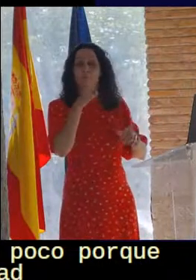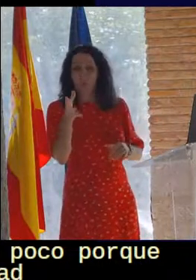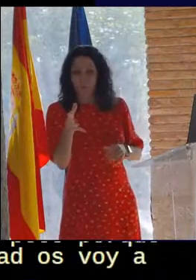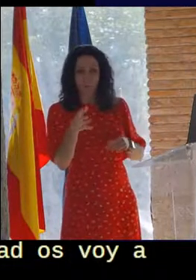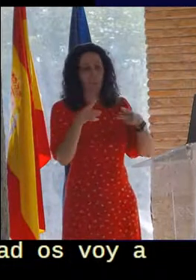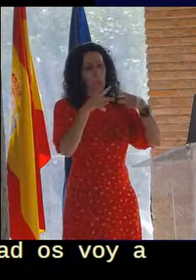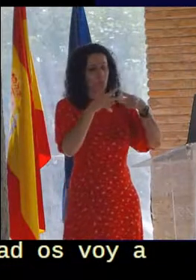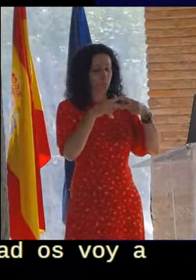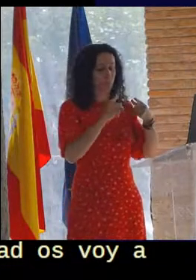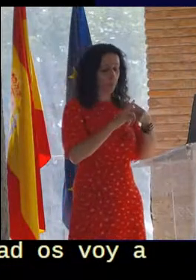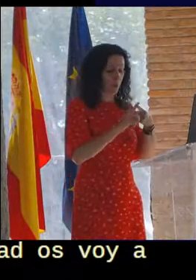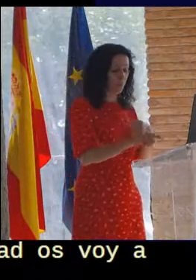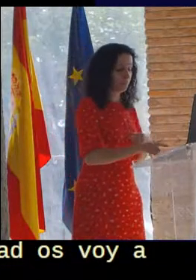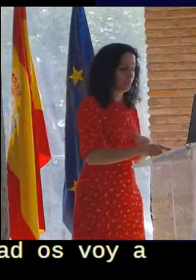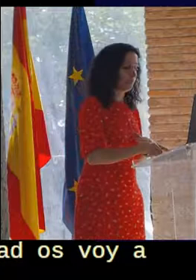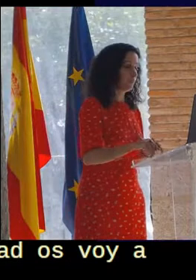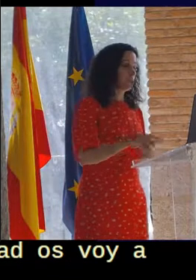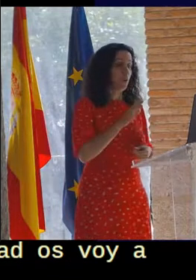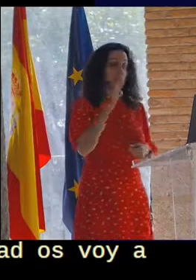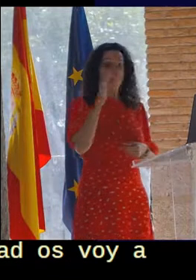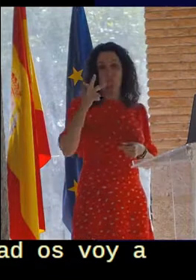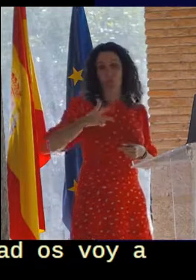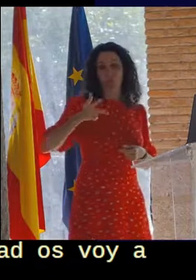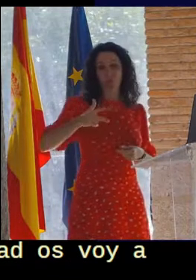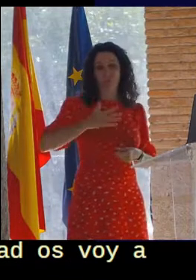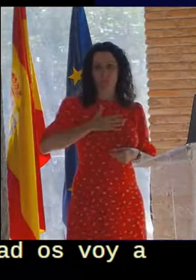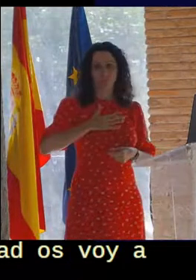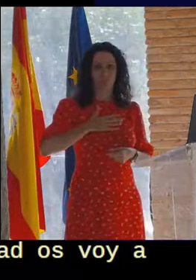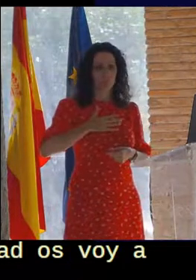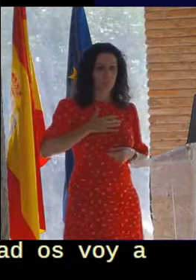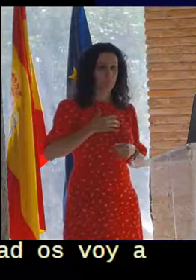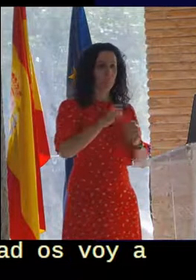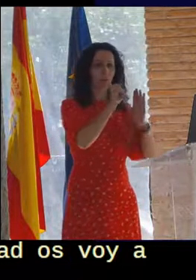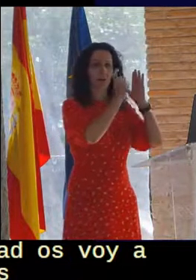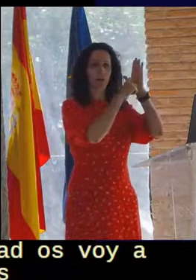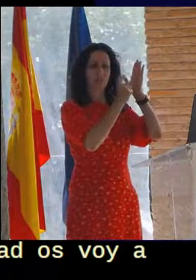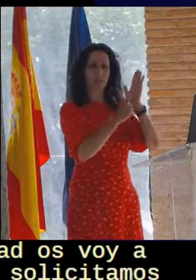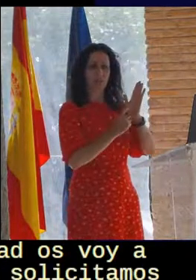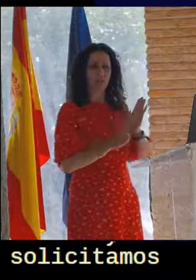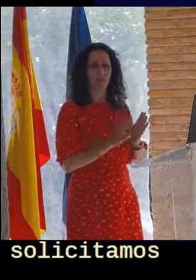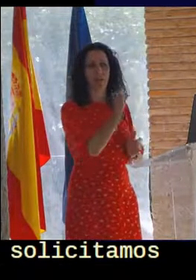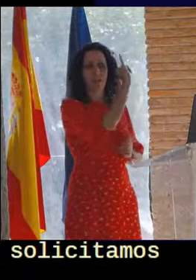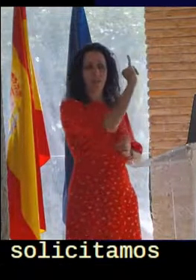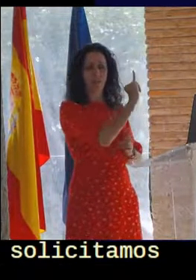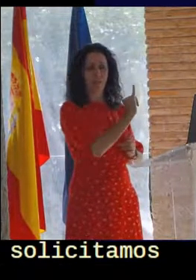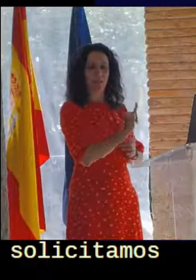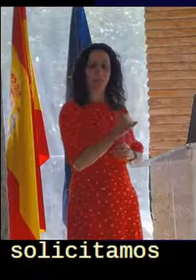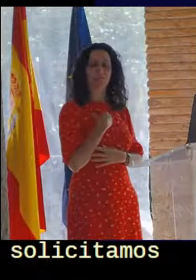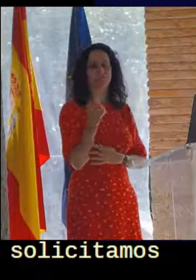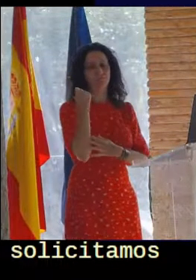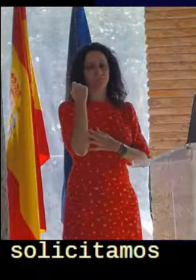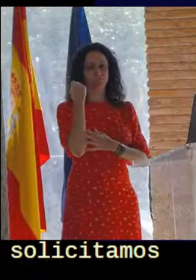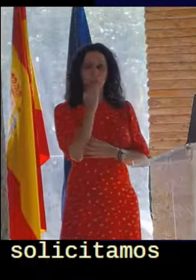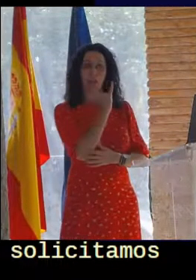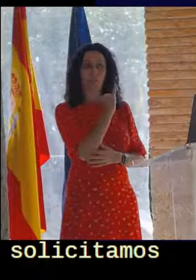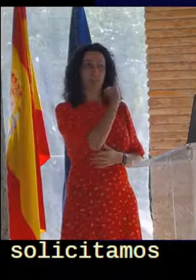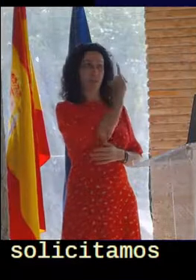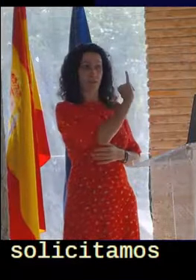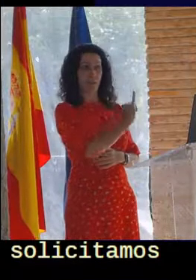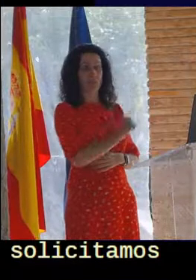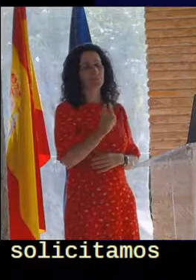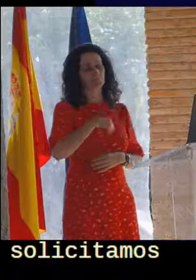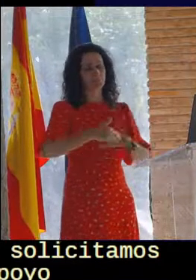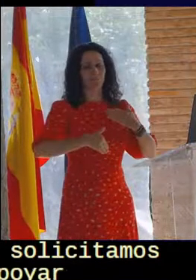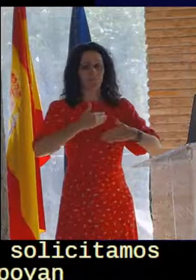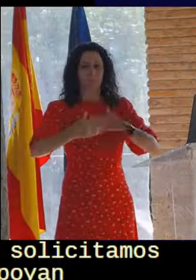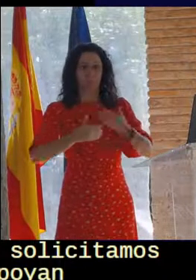resumir porque es como mucho eh la accesibilidad eh la solicitamos por derecho hay muchas leyes que nos amparan y